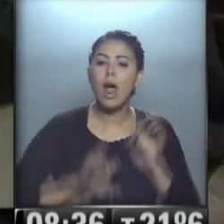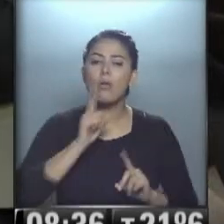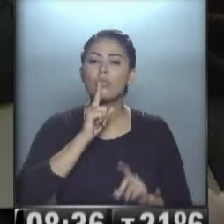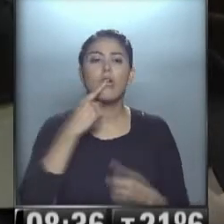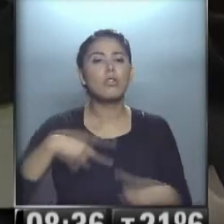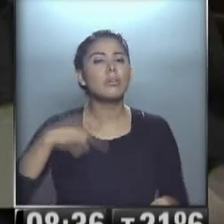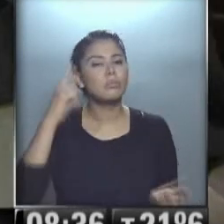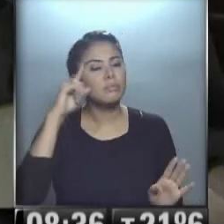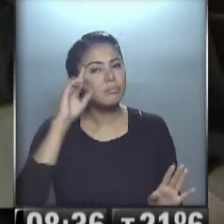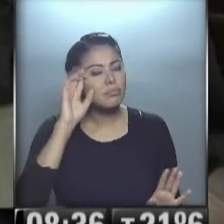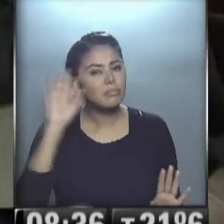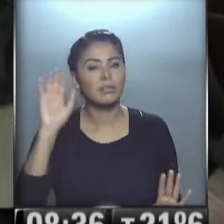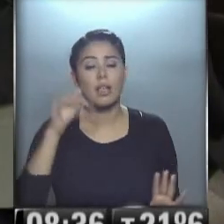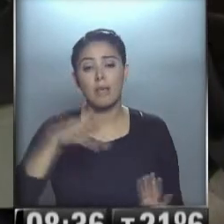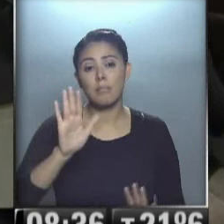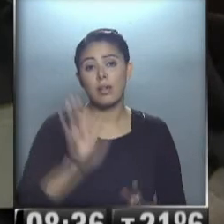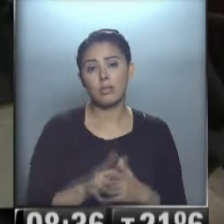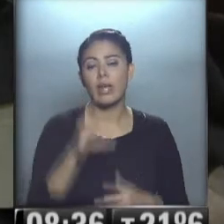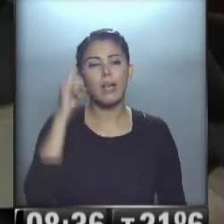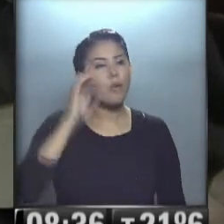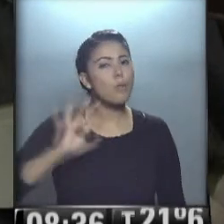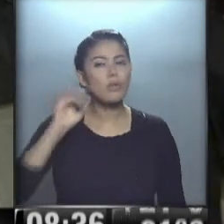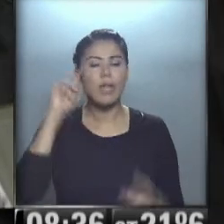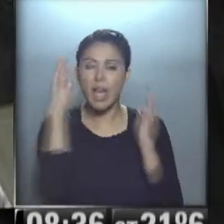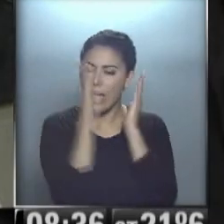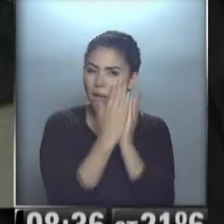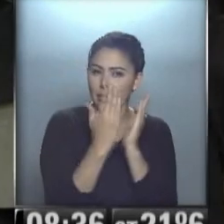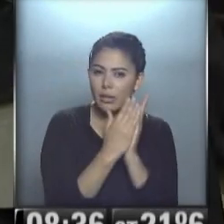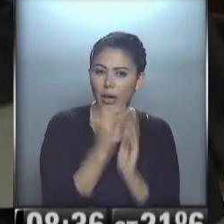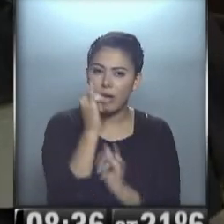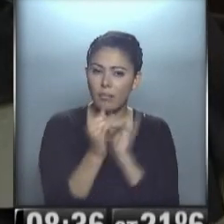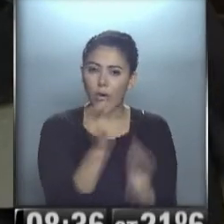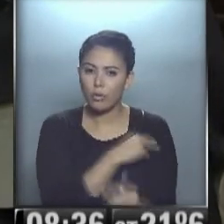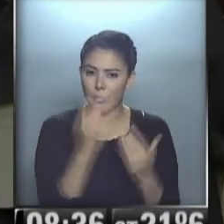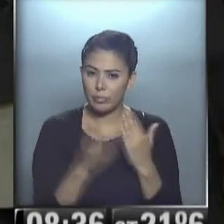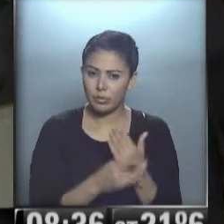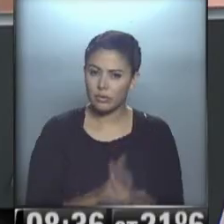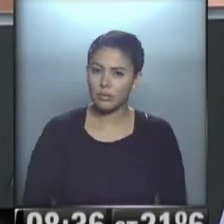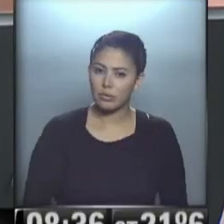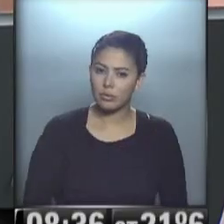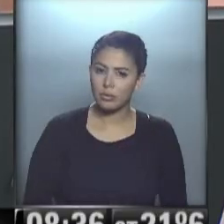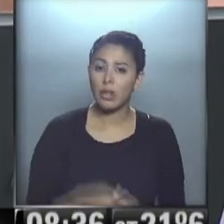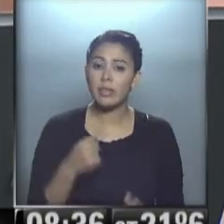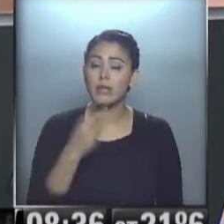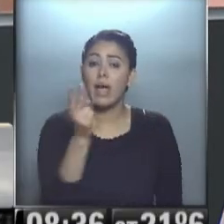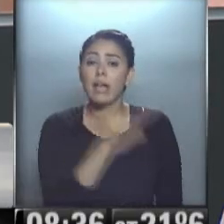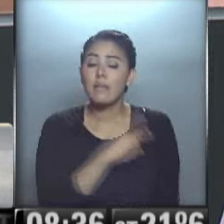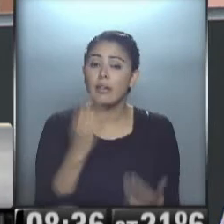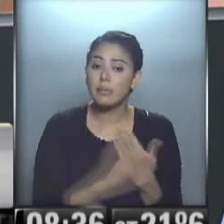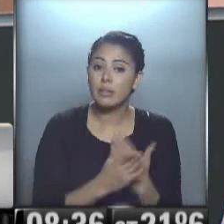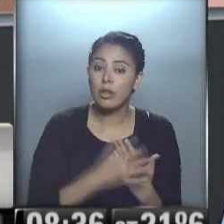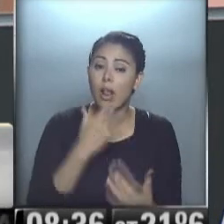tener en cuenta, principalmente sobre las hipótesis de investigación a las que hizo referencia a Capitanich. El esfuerzo que hizo el jefe de gabinete